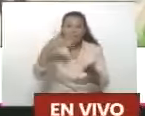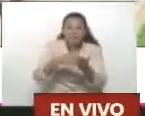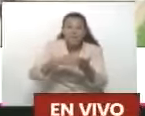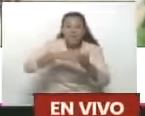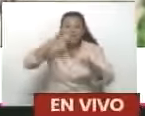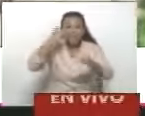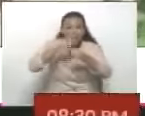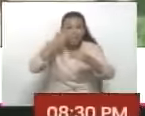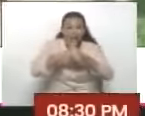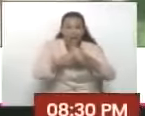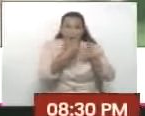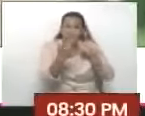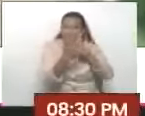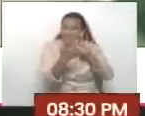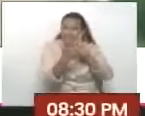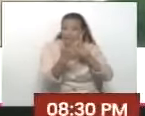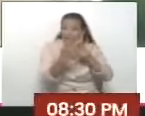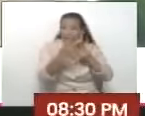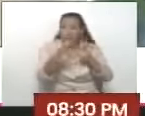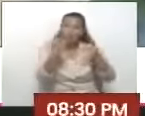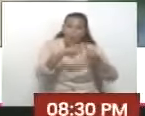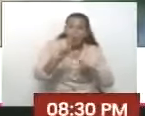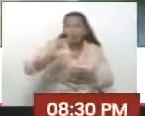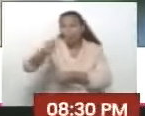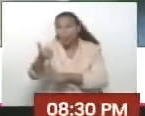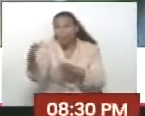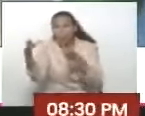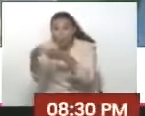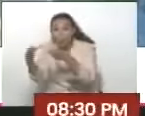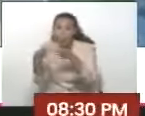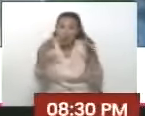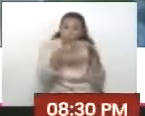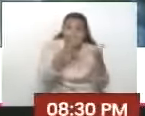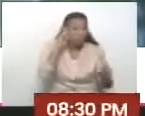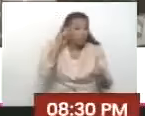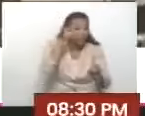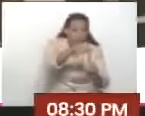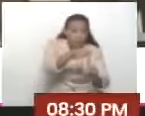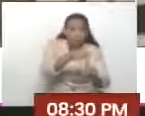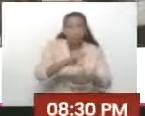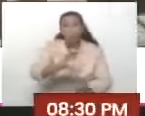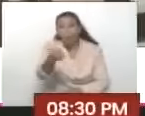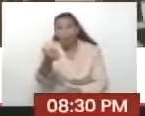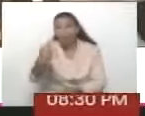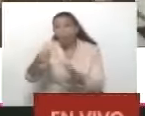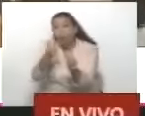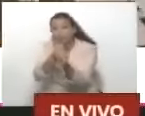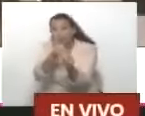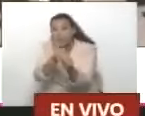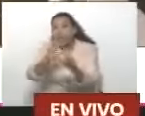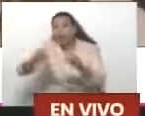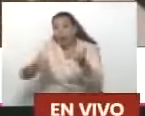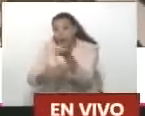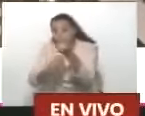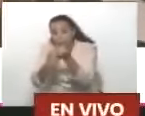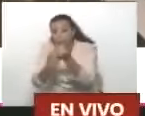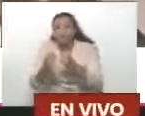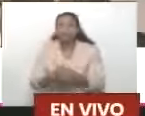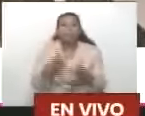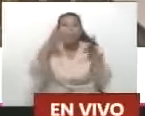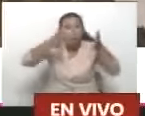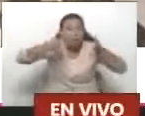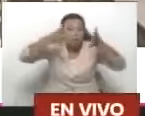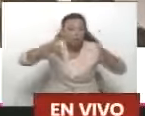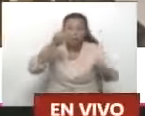trabajos directos e indirectos genera esta obra. Y con su lineamiento y con sus